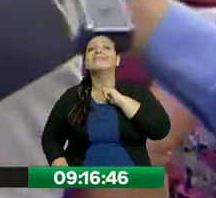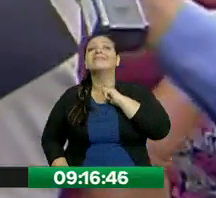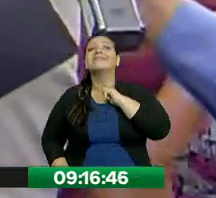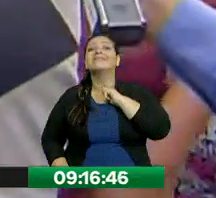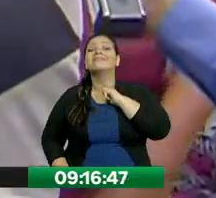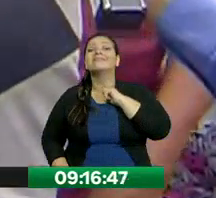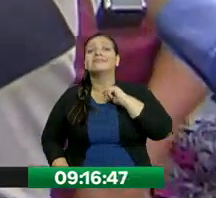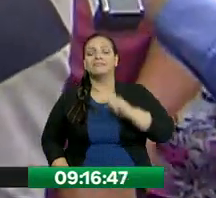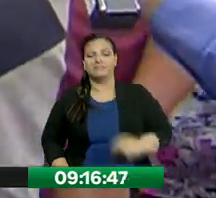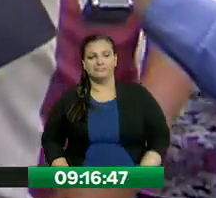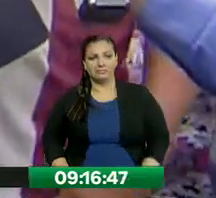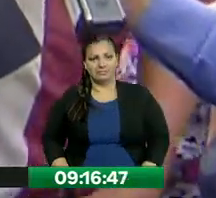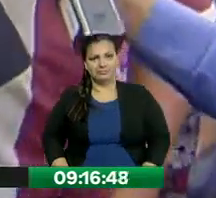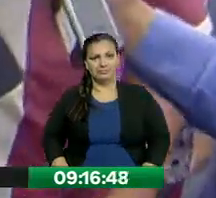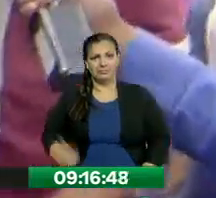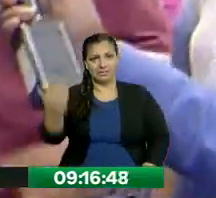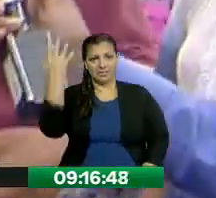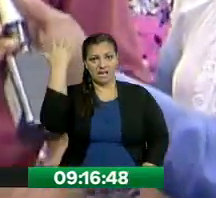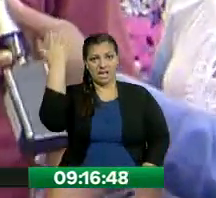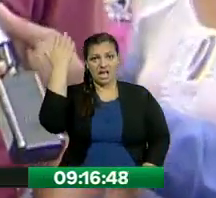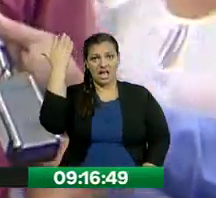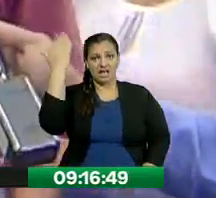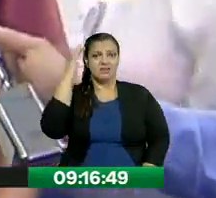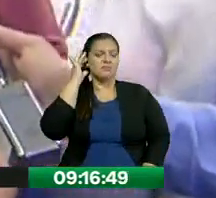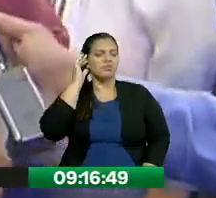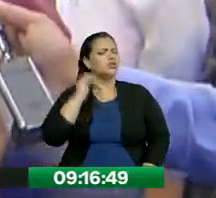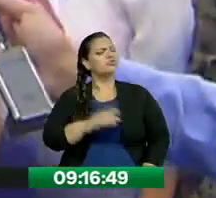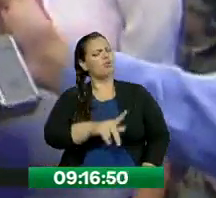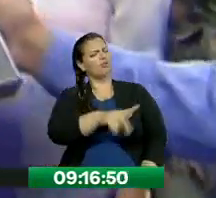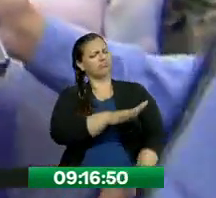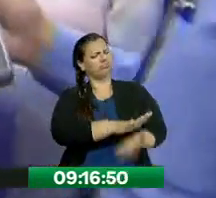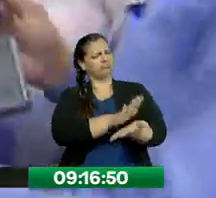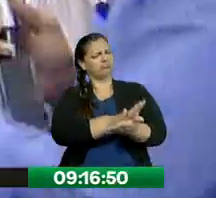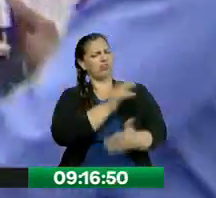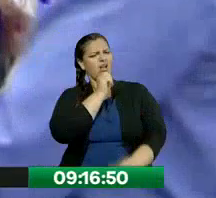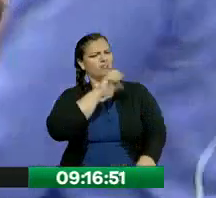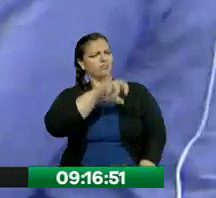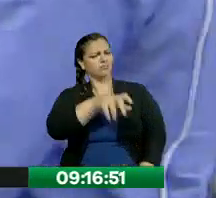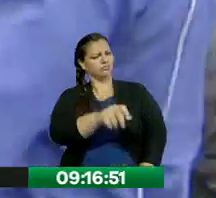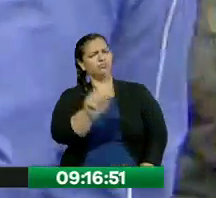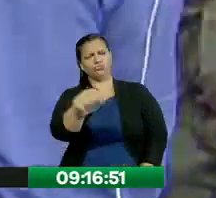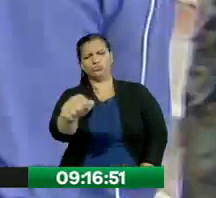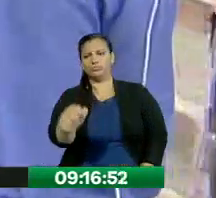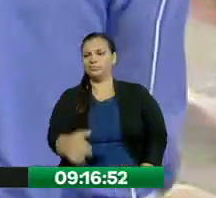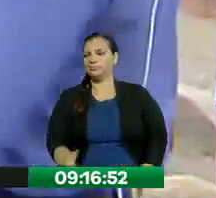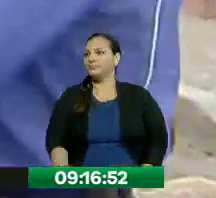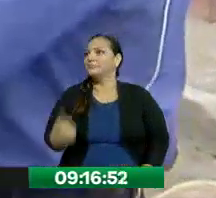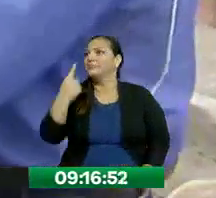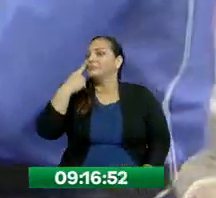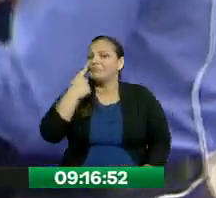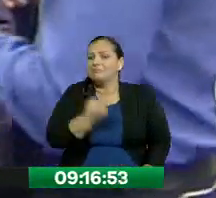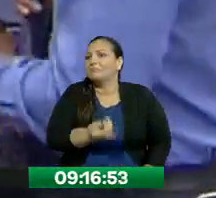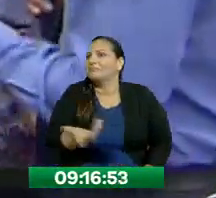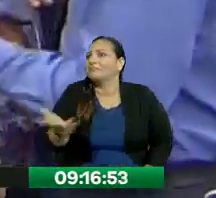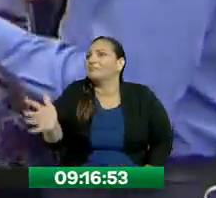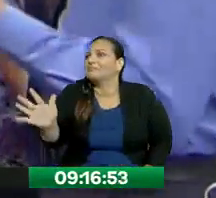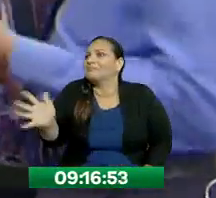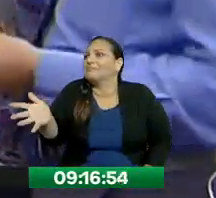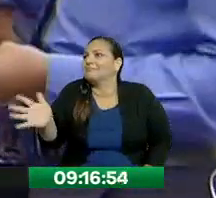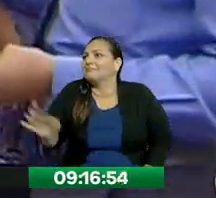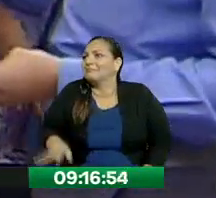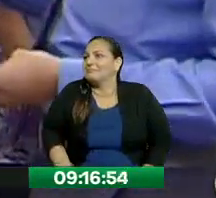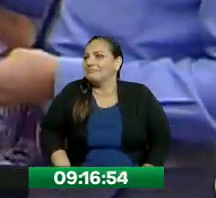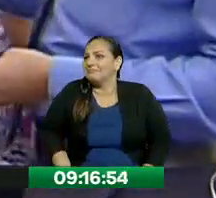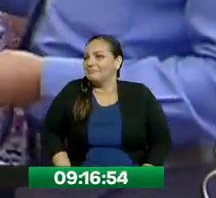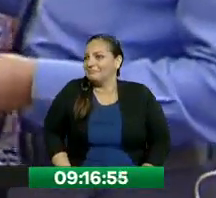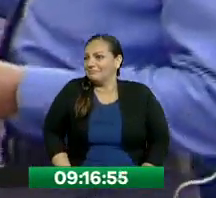pasa nada aquí, que no pasa nada, pero sin embargo nosotros no tenemos agua. Necesitamos agua. Continúan haciendo ese gasto por... Necesitamos agua. Abastecerse. Gastamos